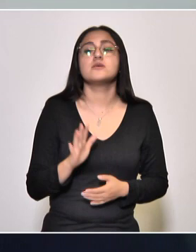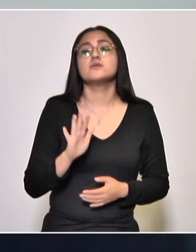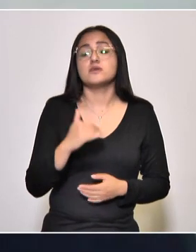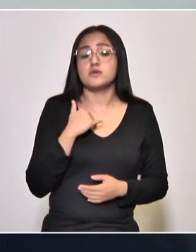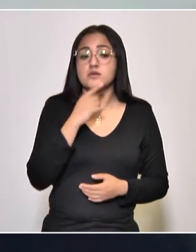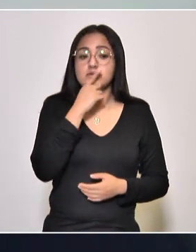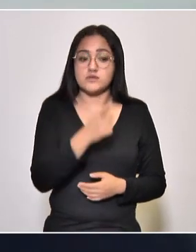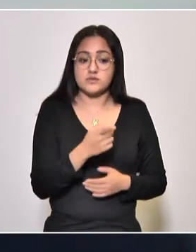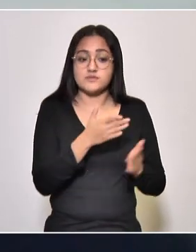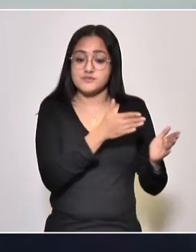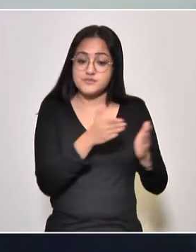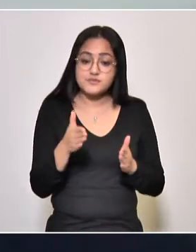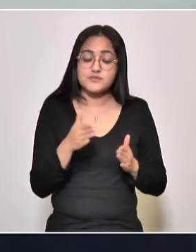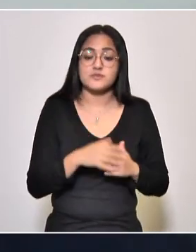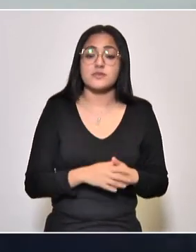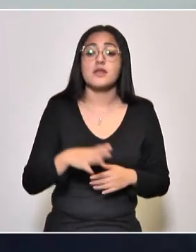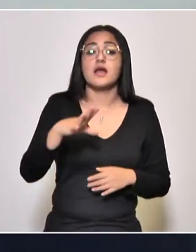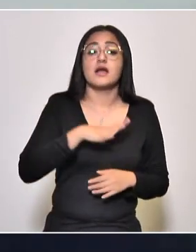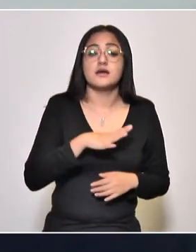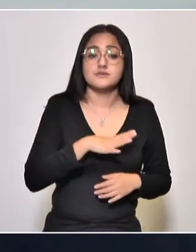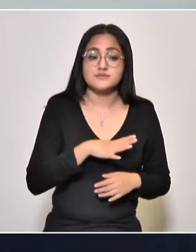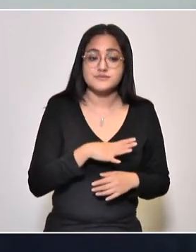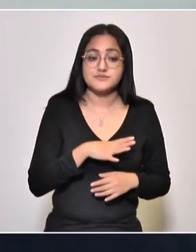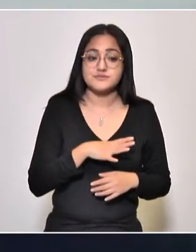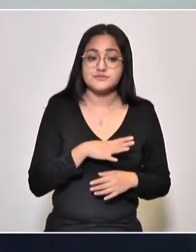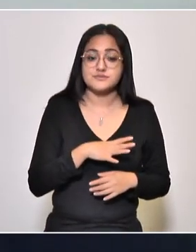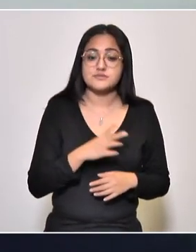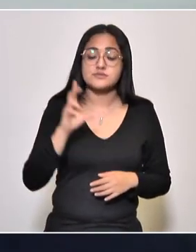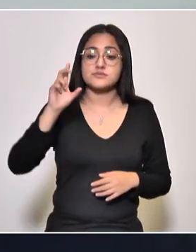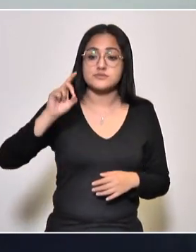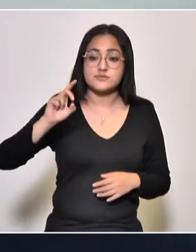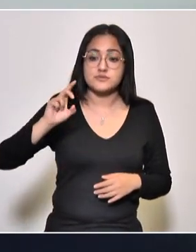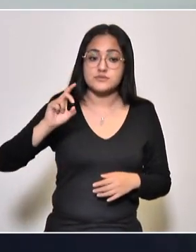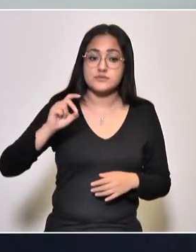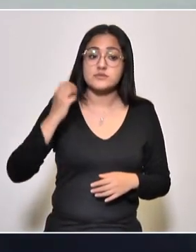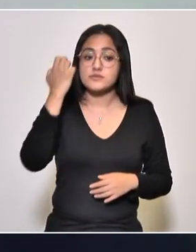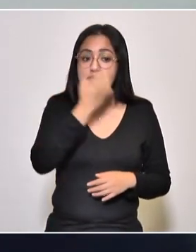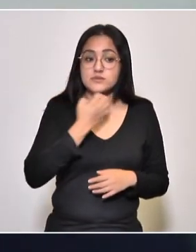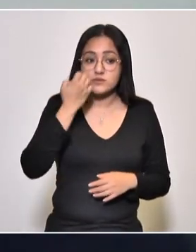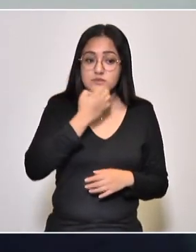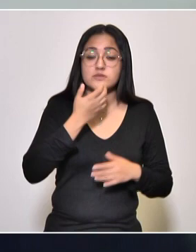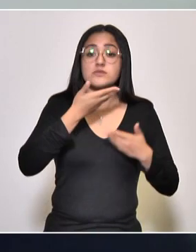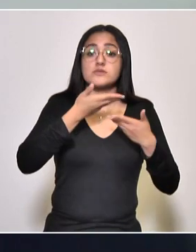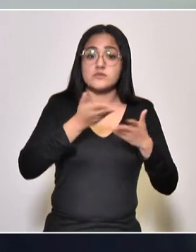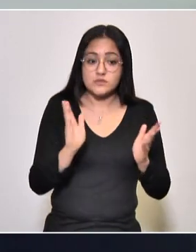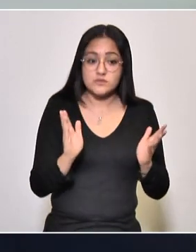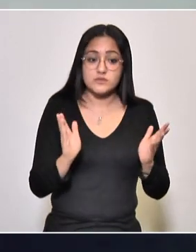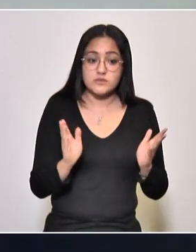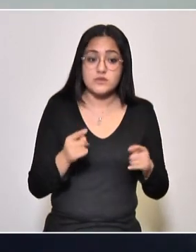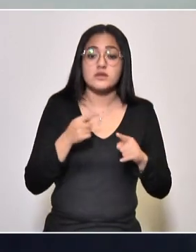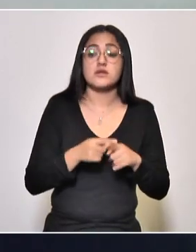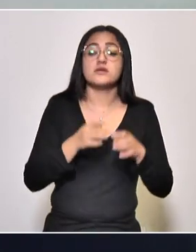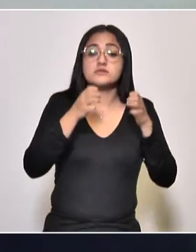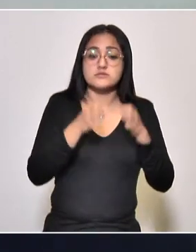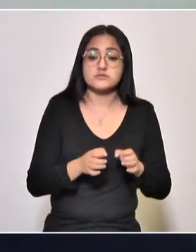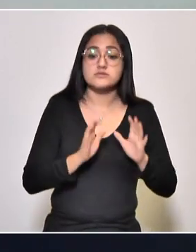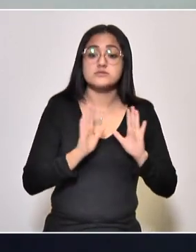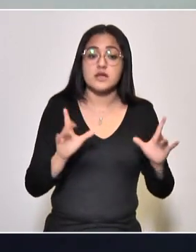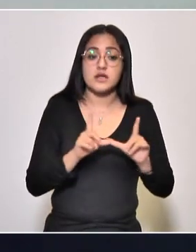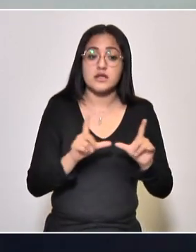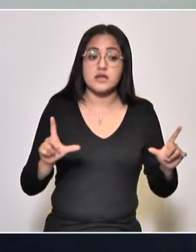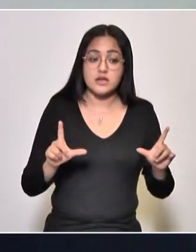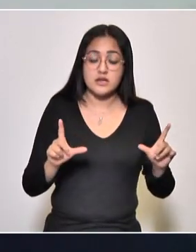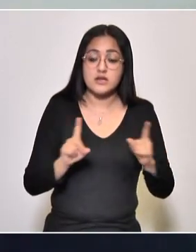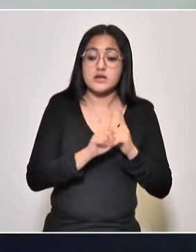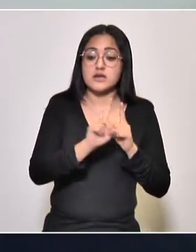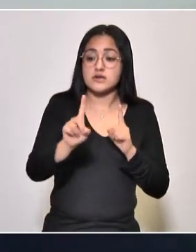decirles que a la fecha existen 30 escuelas públicas que están a